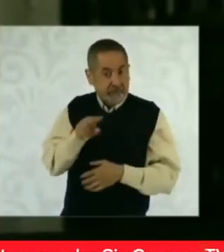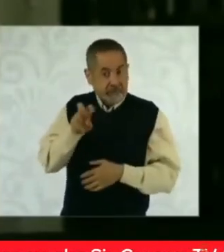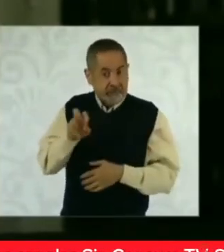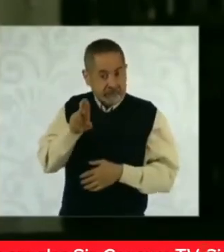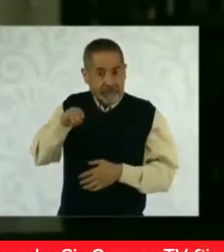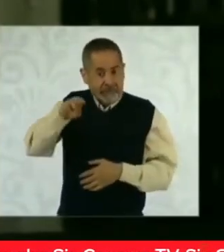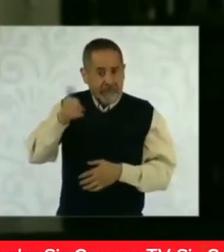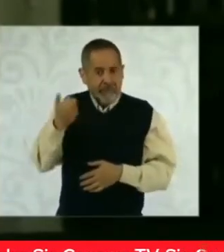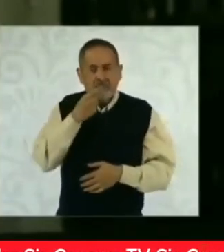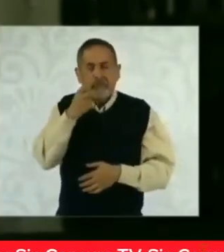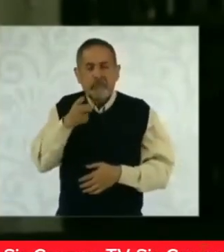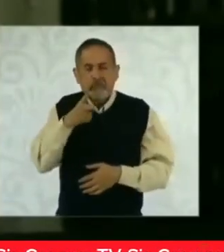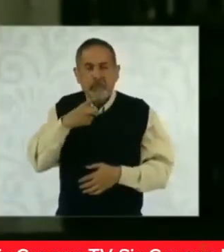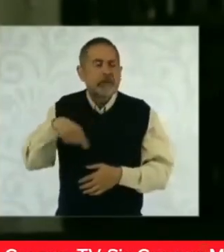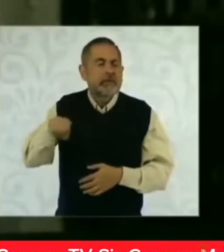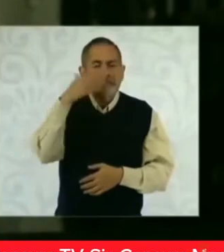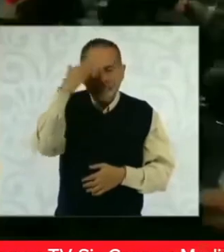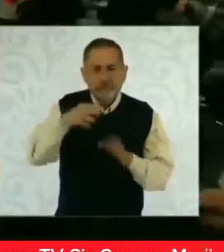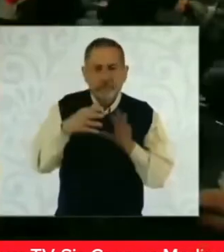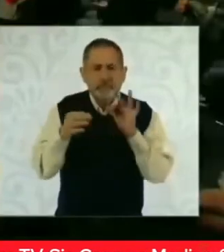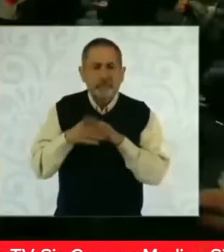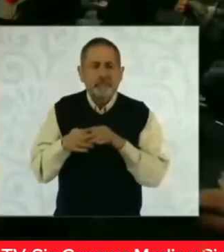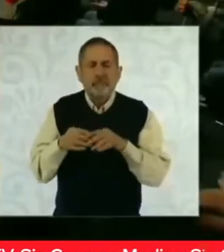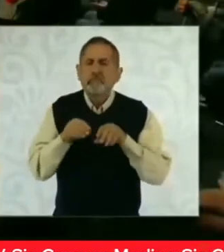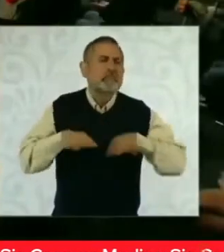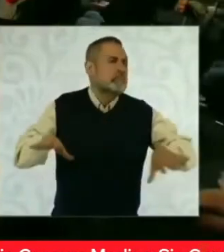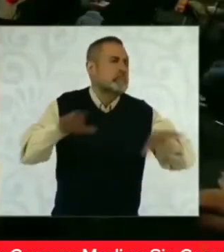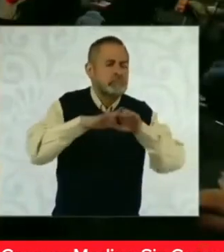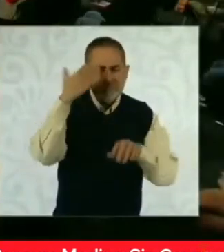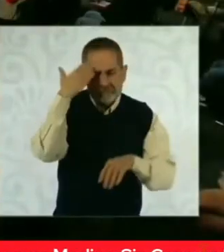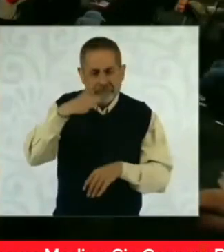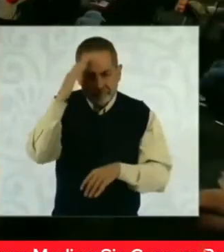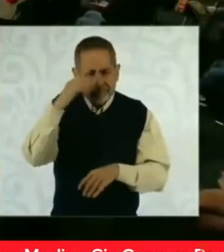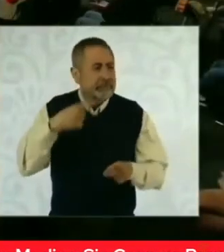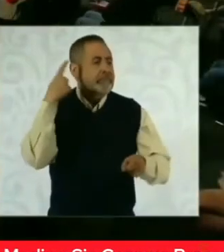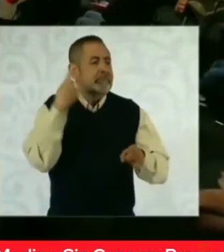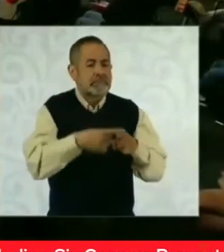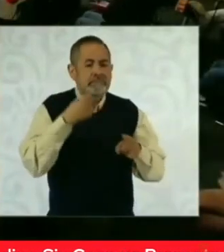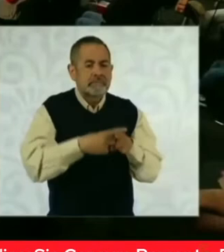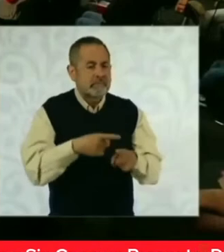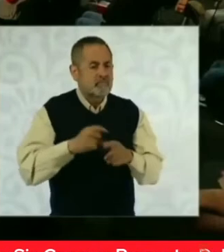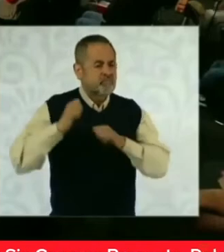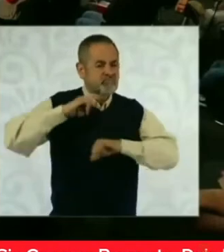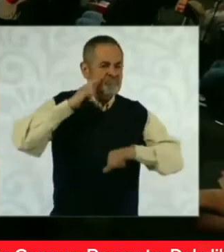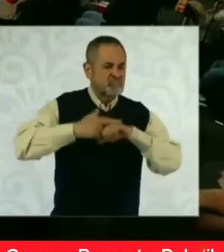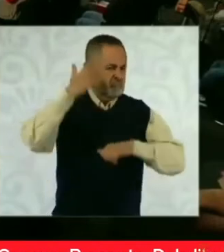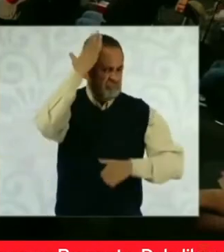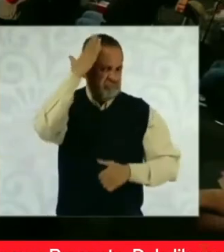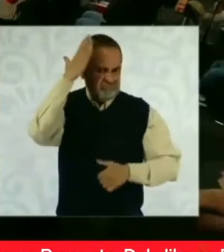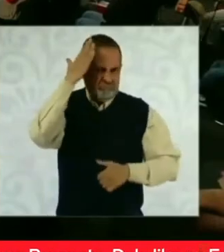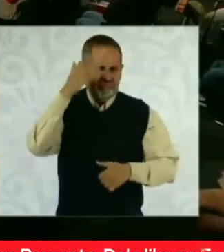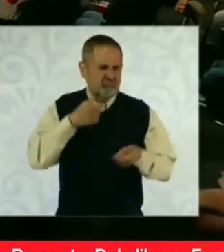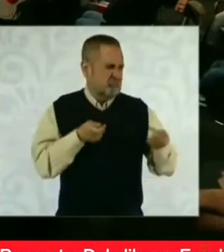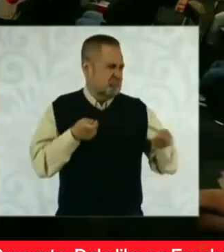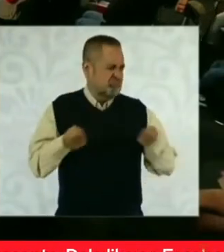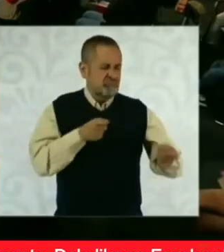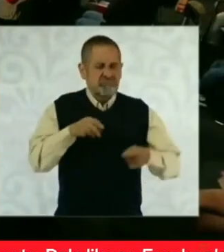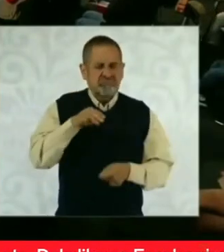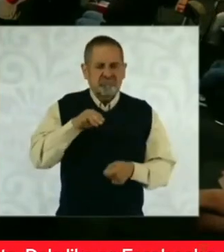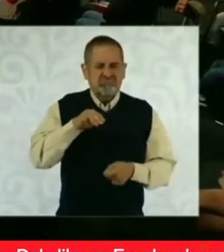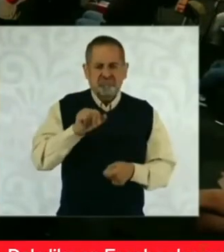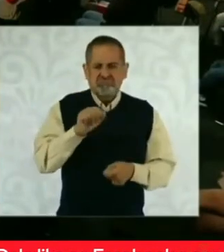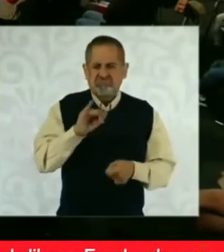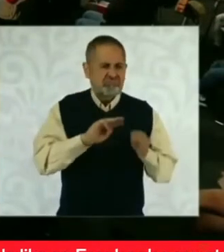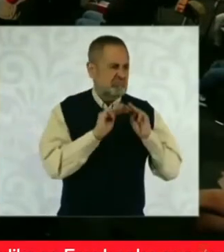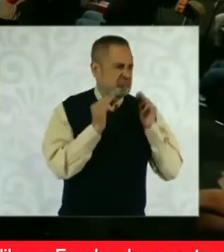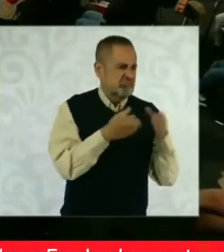dijo es que todos saben que era Vox Populi, que quién comandaba la barredora en esa entidad, incluso lanzó la